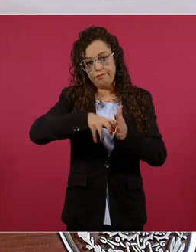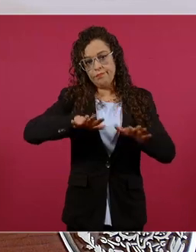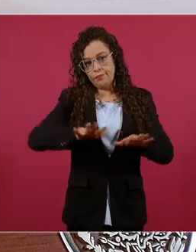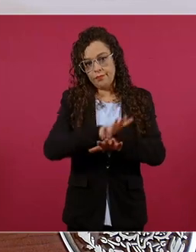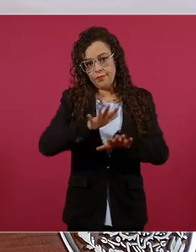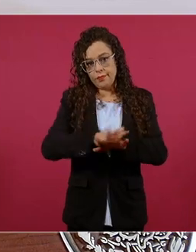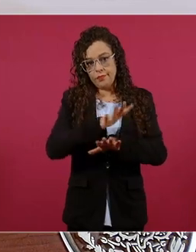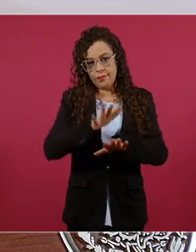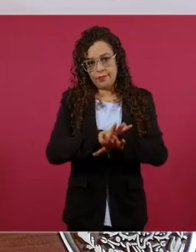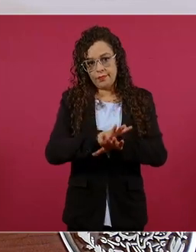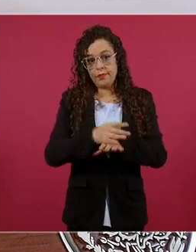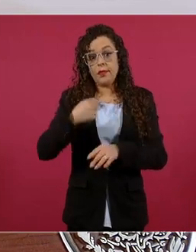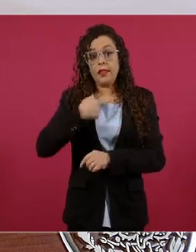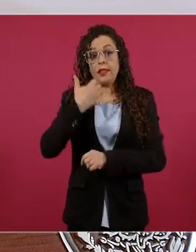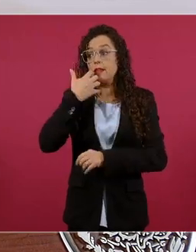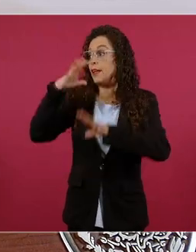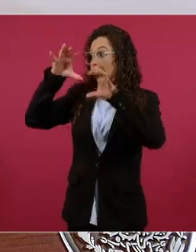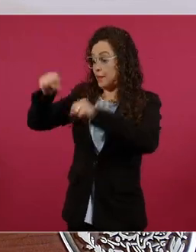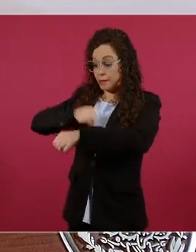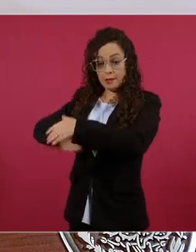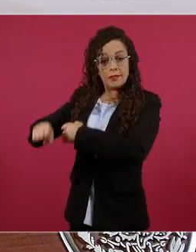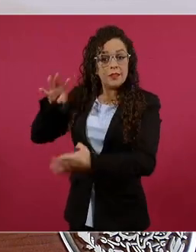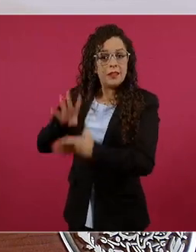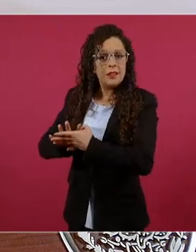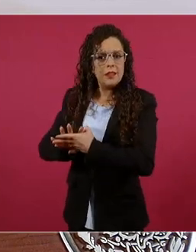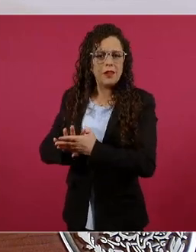sino para que se imparta justicia.